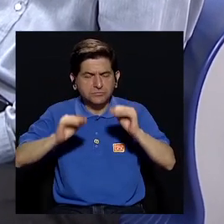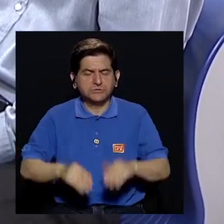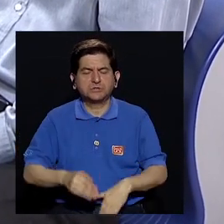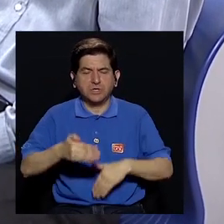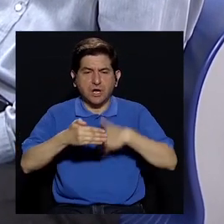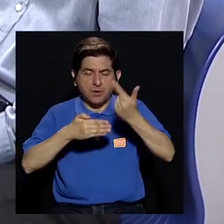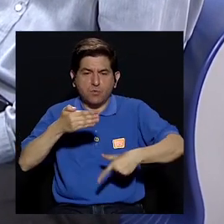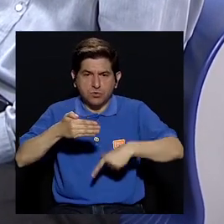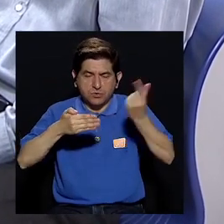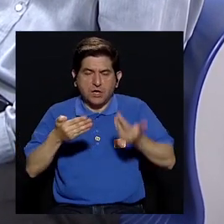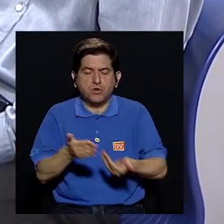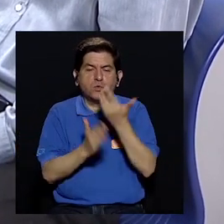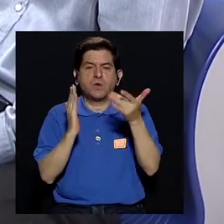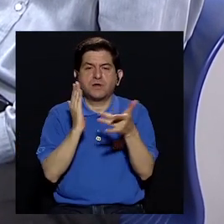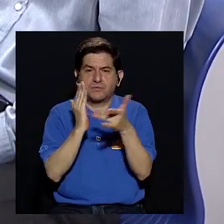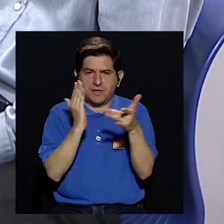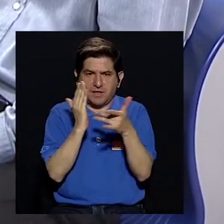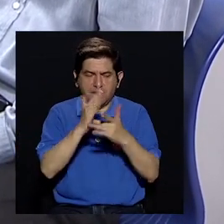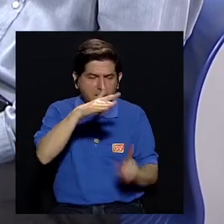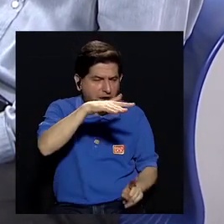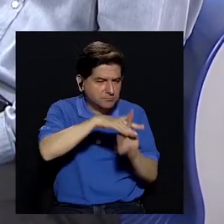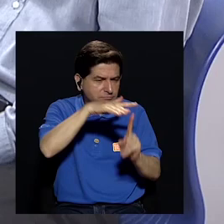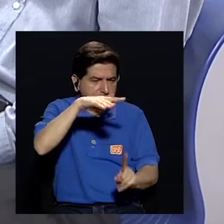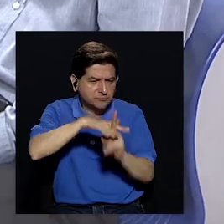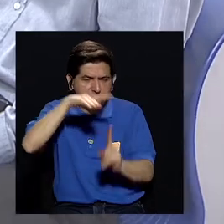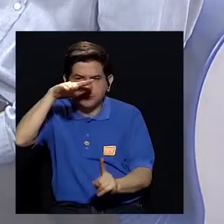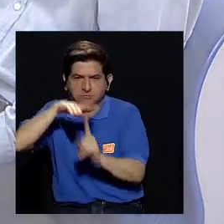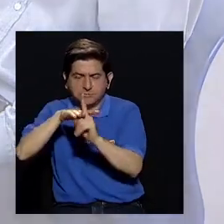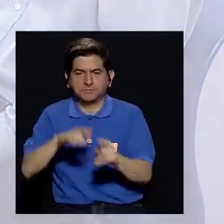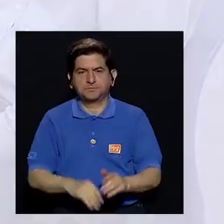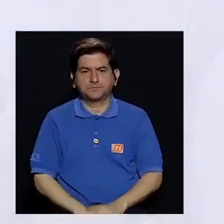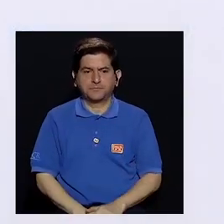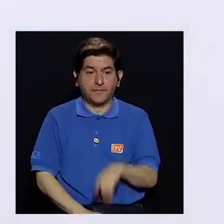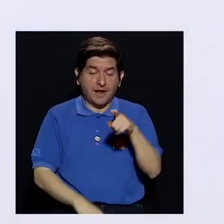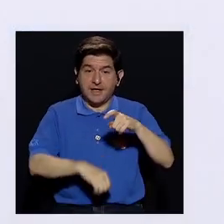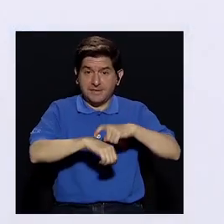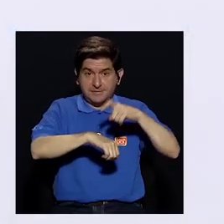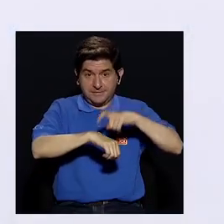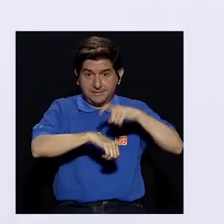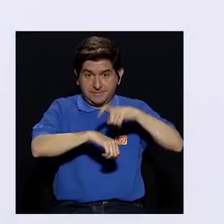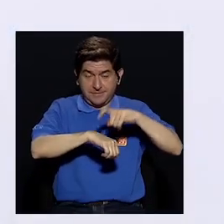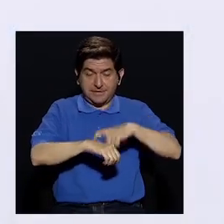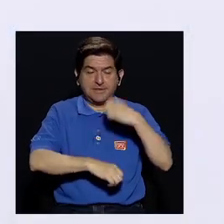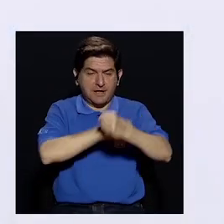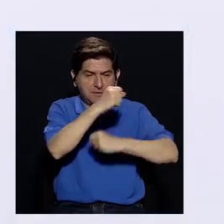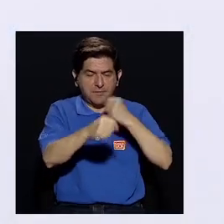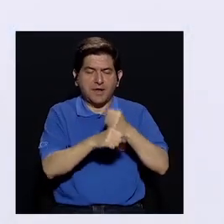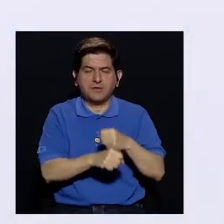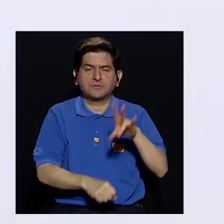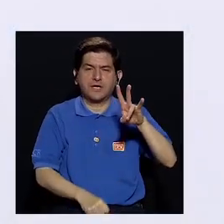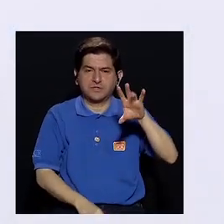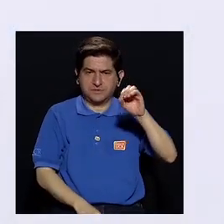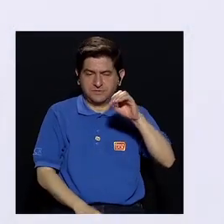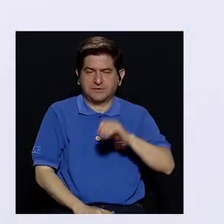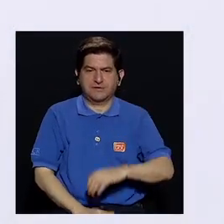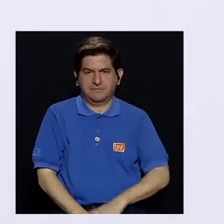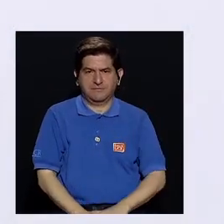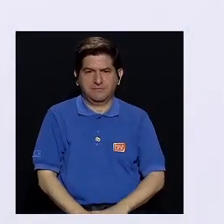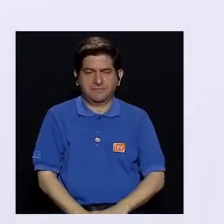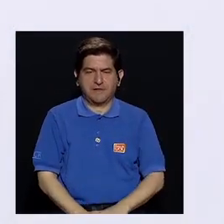postgraduados nuevas técnicas que estaban apareciendo recién era un un tiempo los los años 70